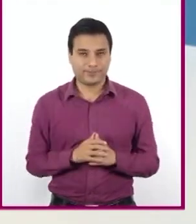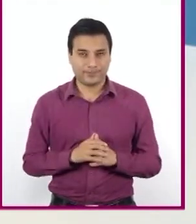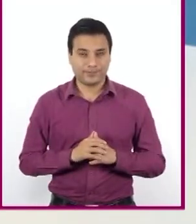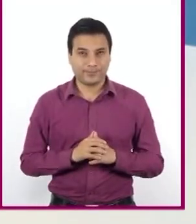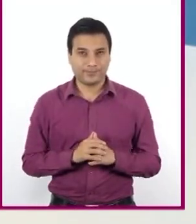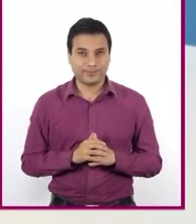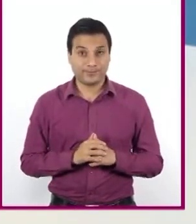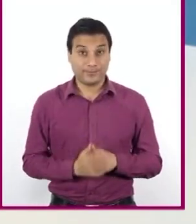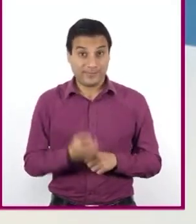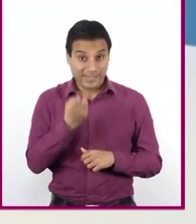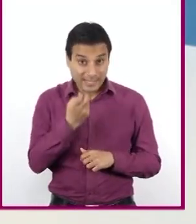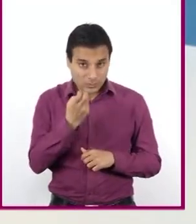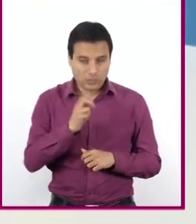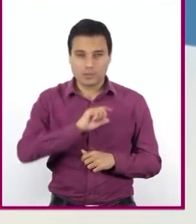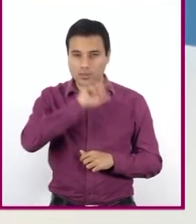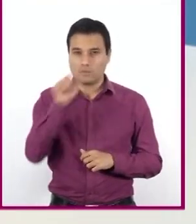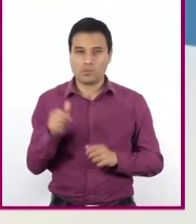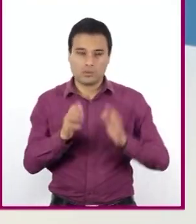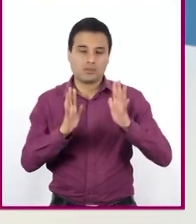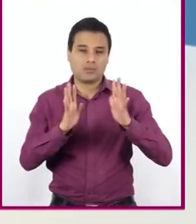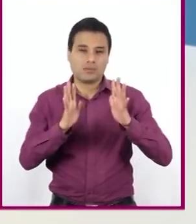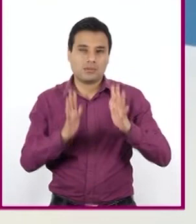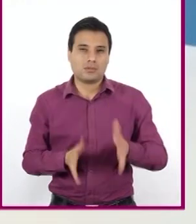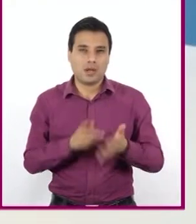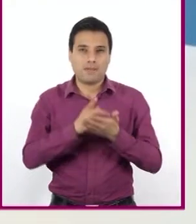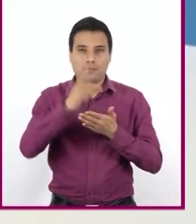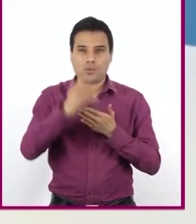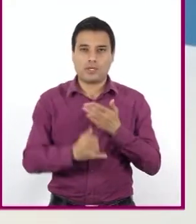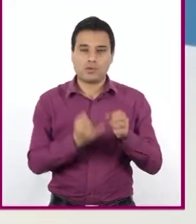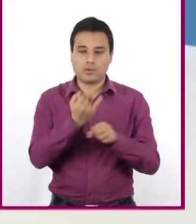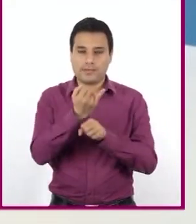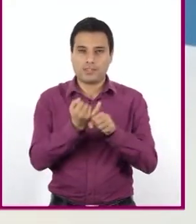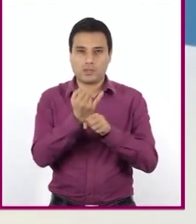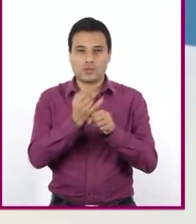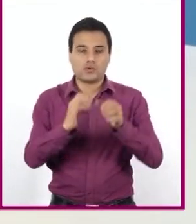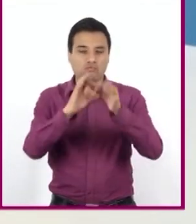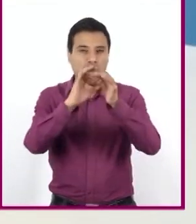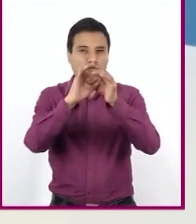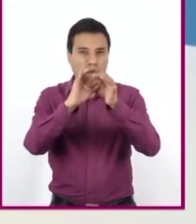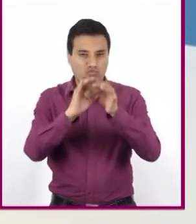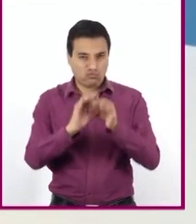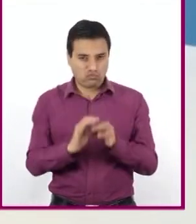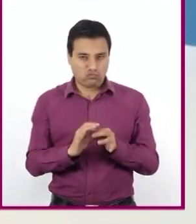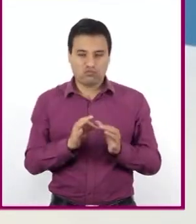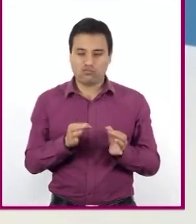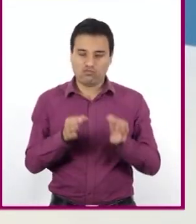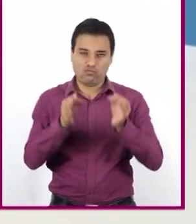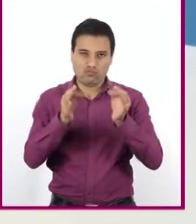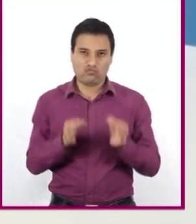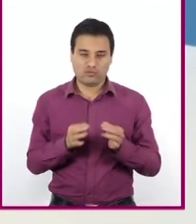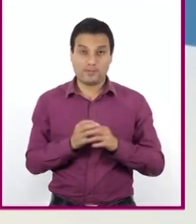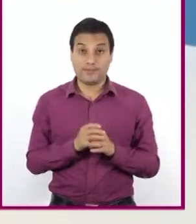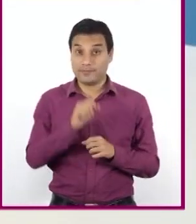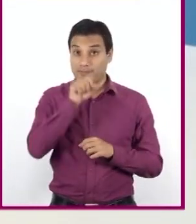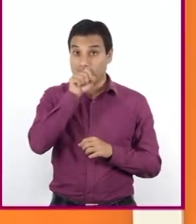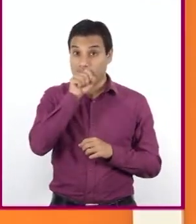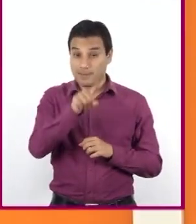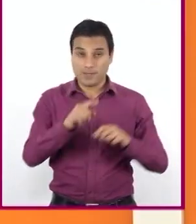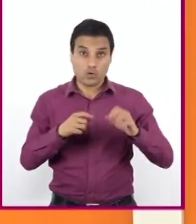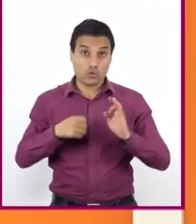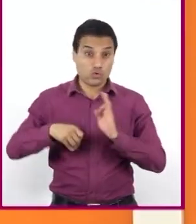darán rumbo y sentido al proyecto de investigación y, sobre todo, darán significado al esfuerzo realizado.